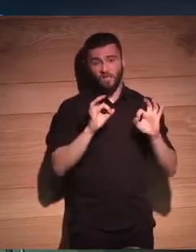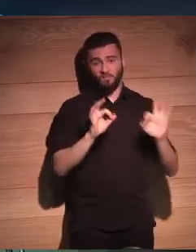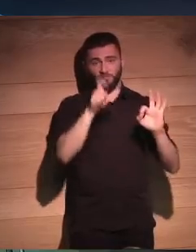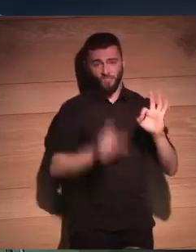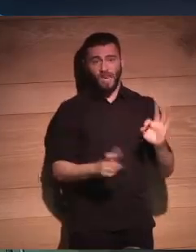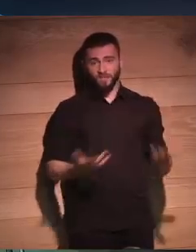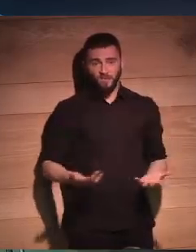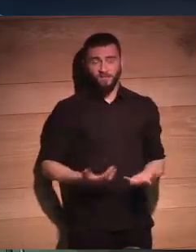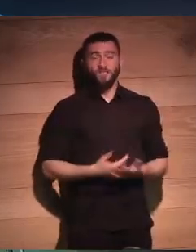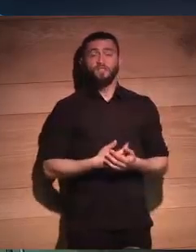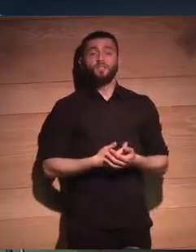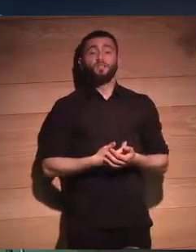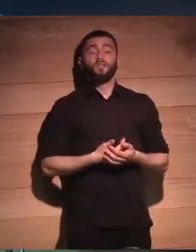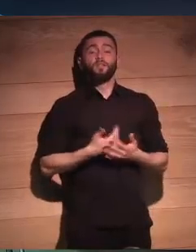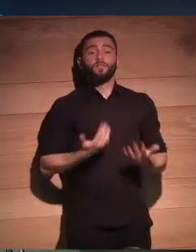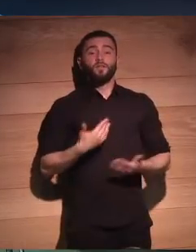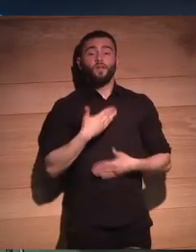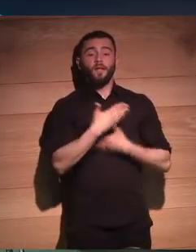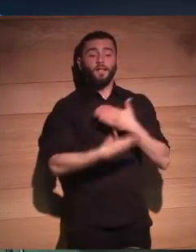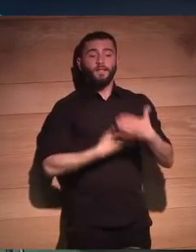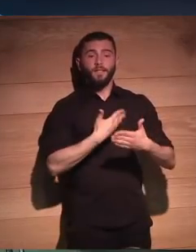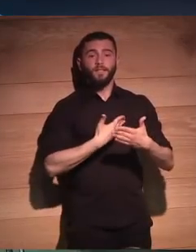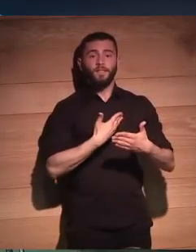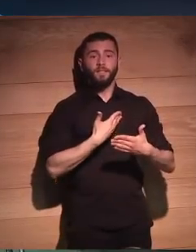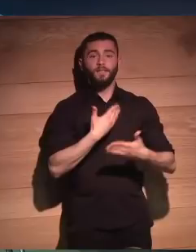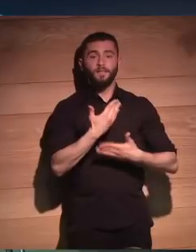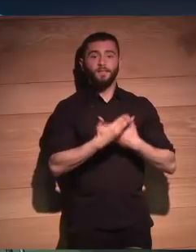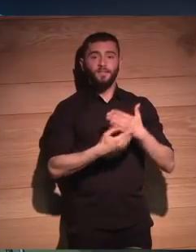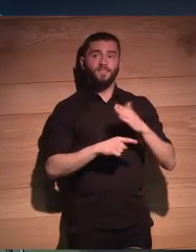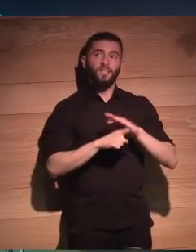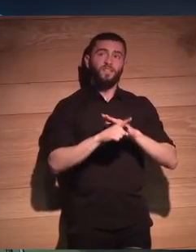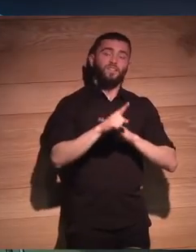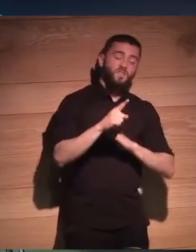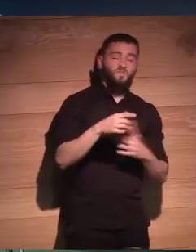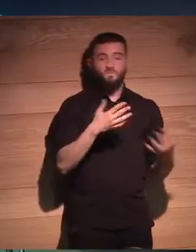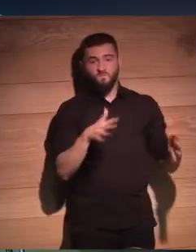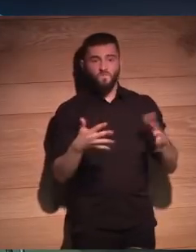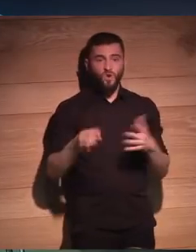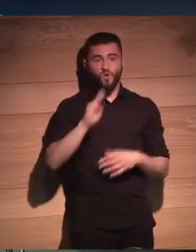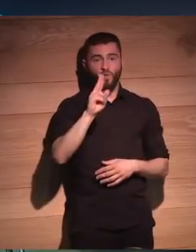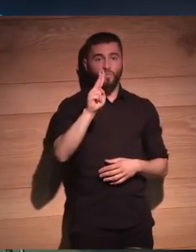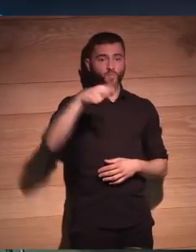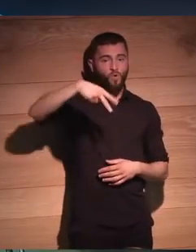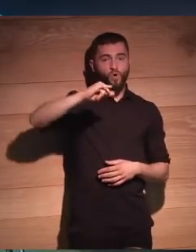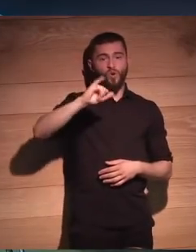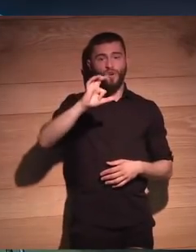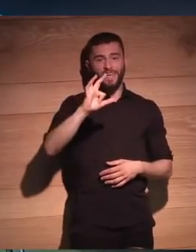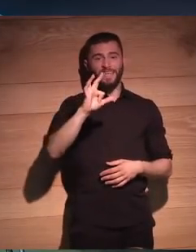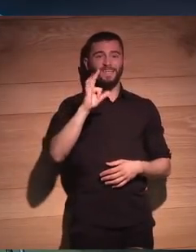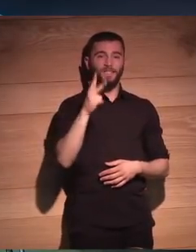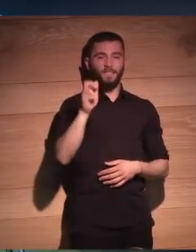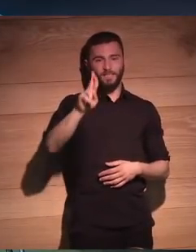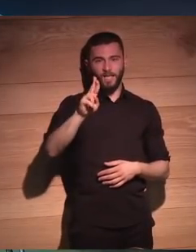un plano, diríamos, mucho menos desarrollado temática y argumentalmente, pero un Punisher, por ejemplo, un castigador, en cierto modo,